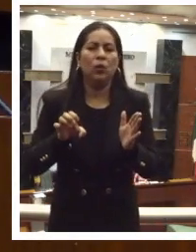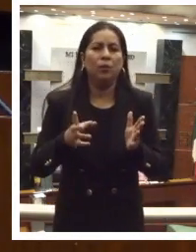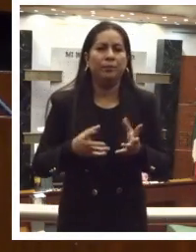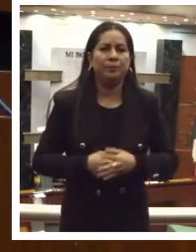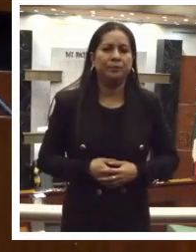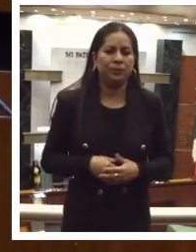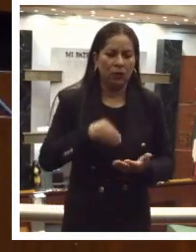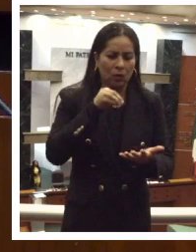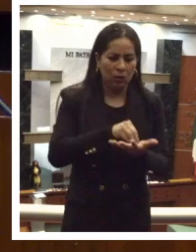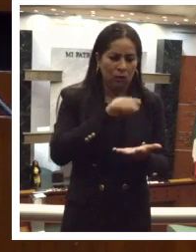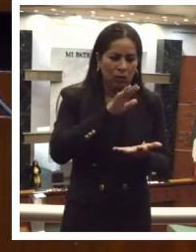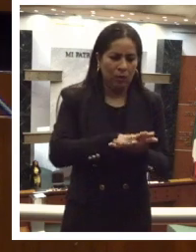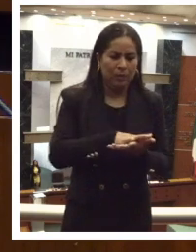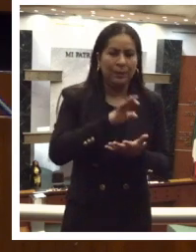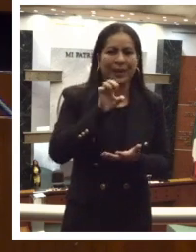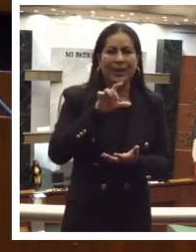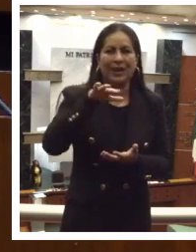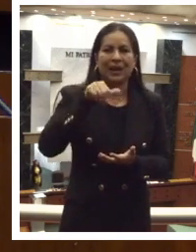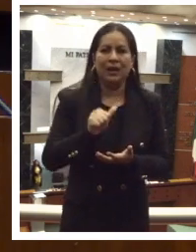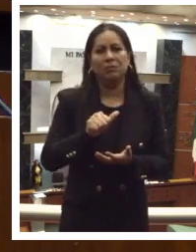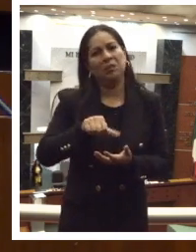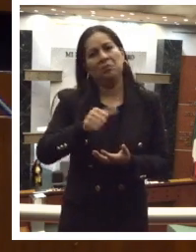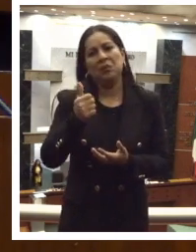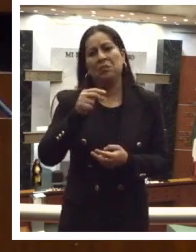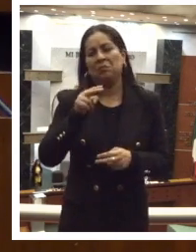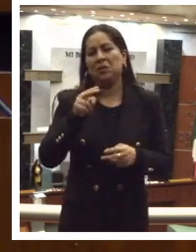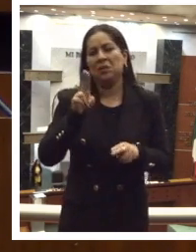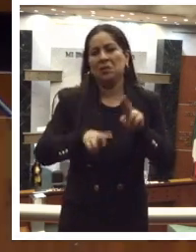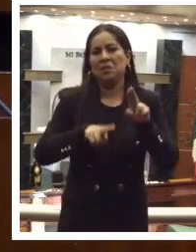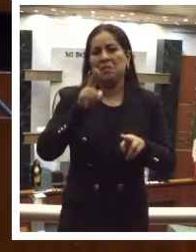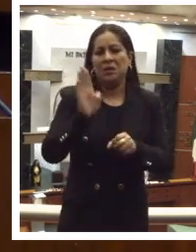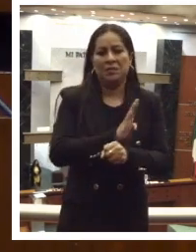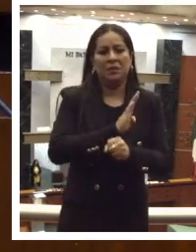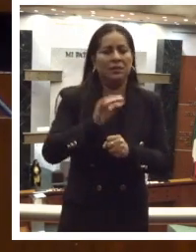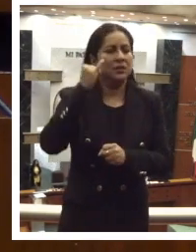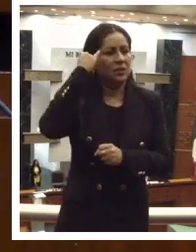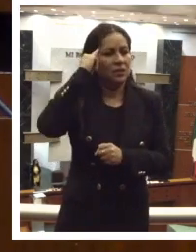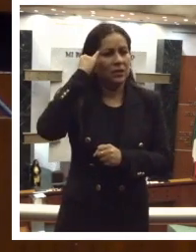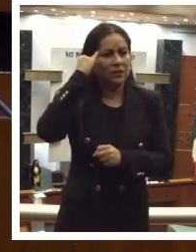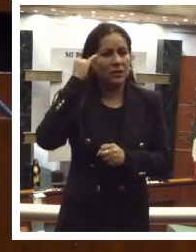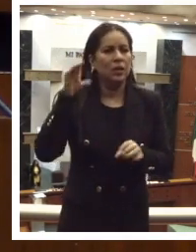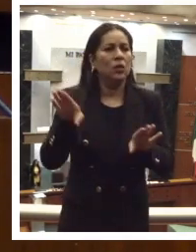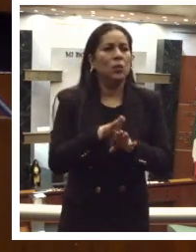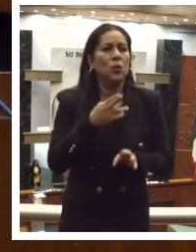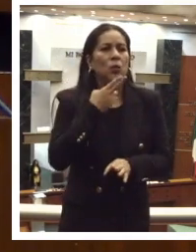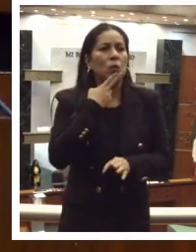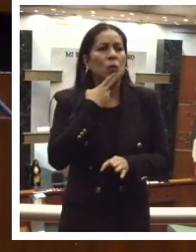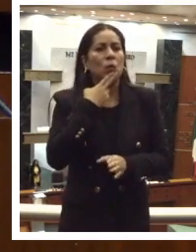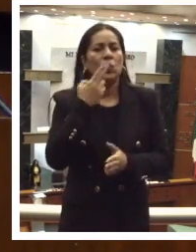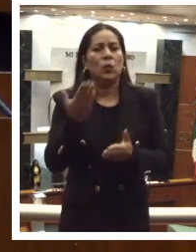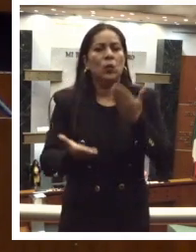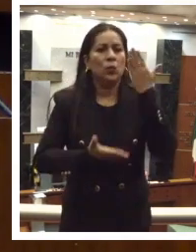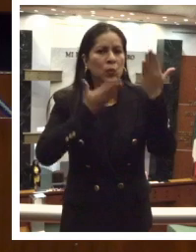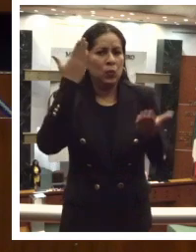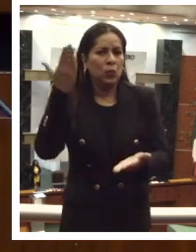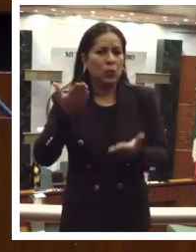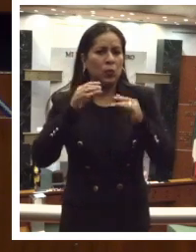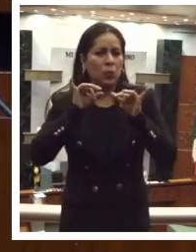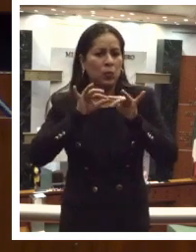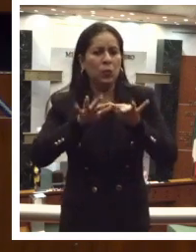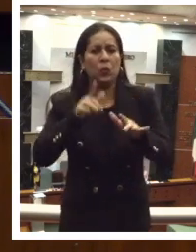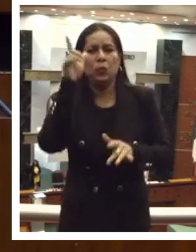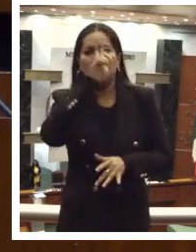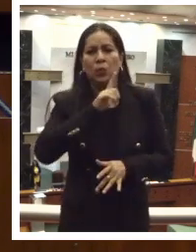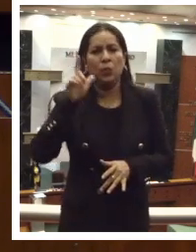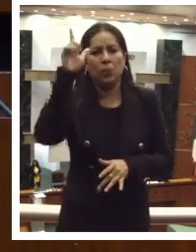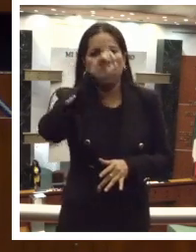el establecimiento de becas para cualquier nivel a favor de personas indígenas, así como la preservación de estudios y difusión de